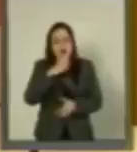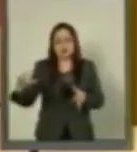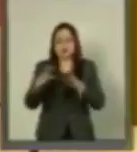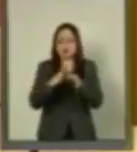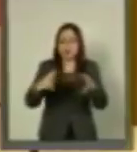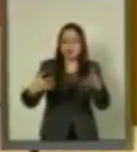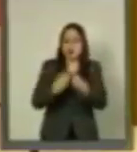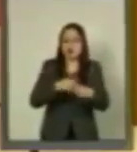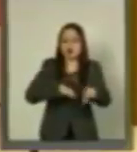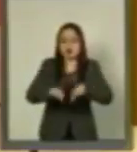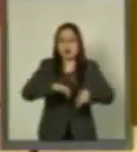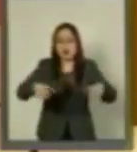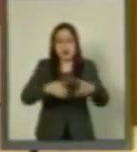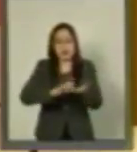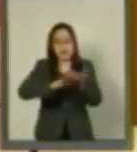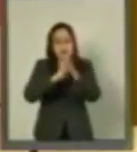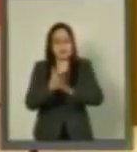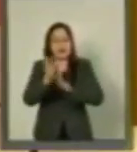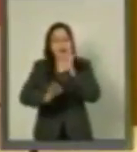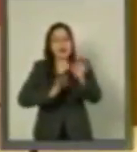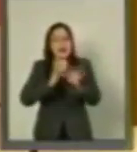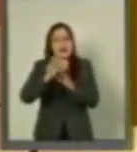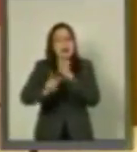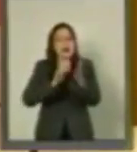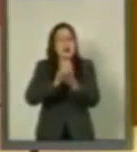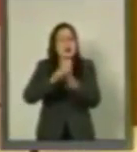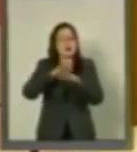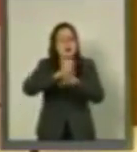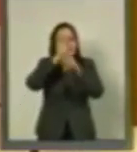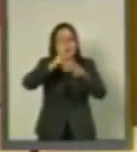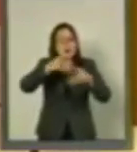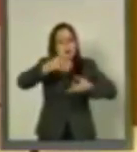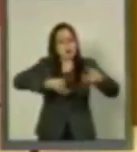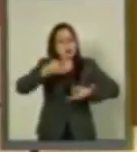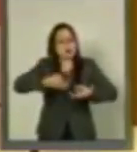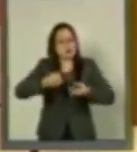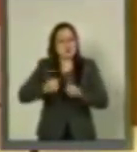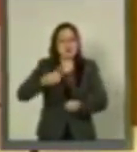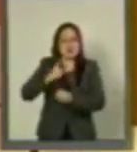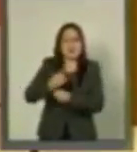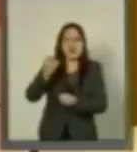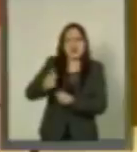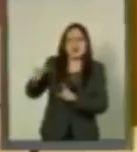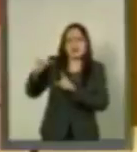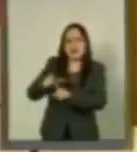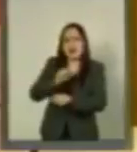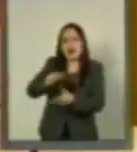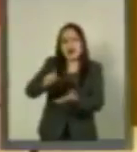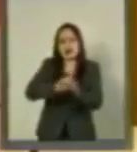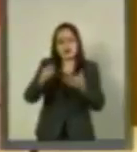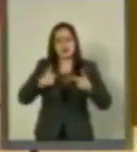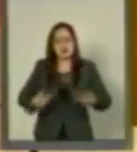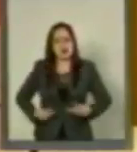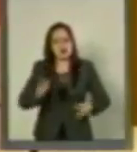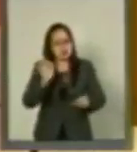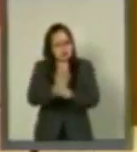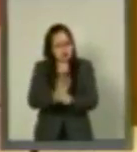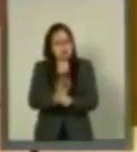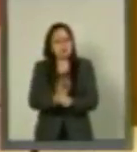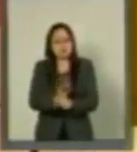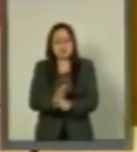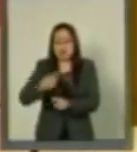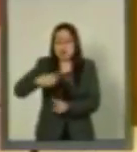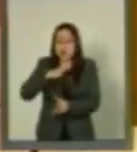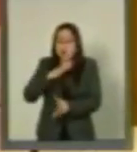colaboró para concretar reformas fundamentales en materia de impartición de justicia, seguridad pública y protección a los derechos humanos, tenemos